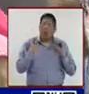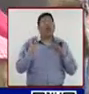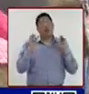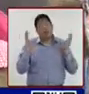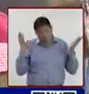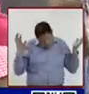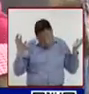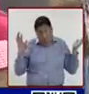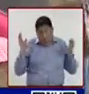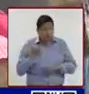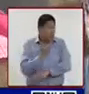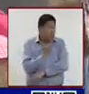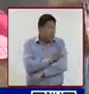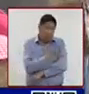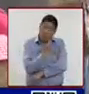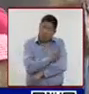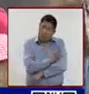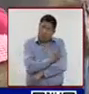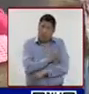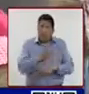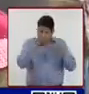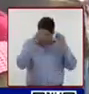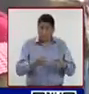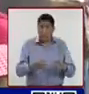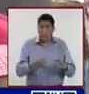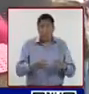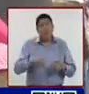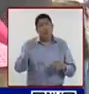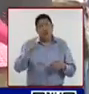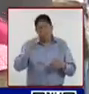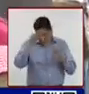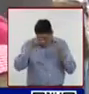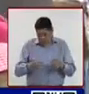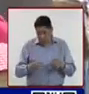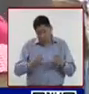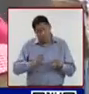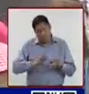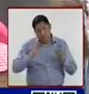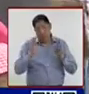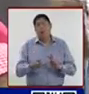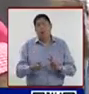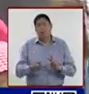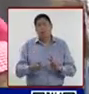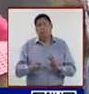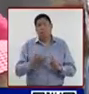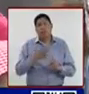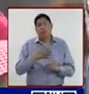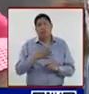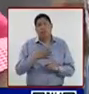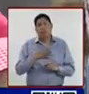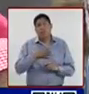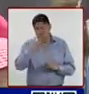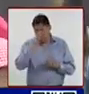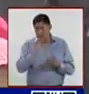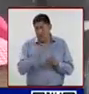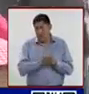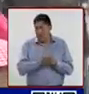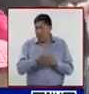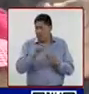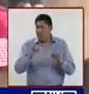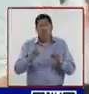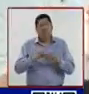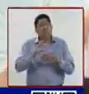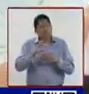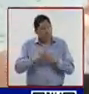haber. Con las vacunas no pues se puede. Y ahí se va a tomar la decisión. Ahí se toma la decisión si va a ser. Yo creo que este fin de año más